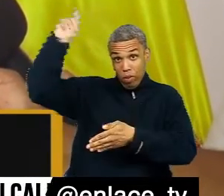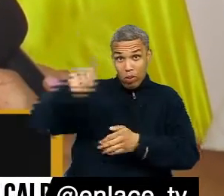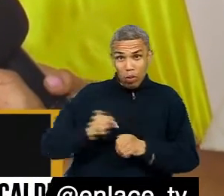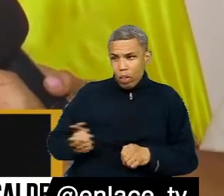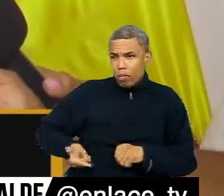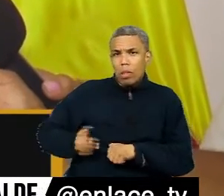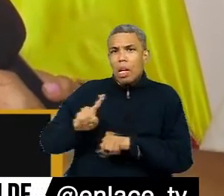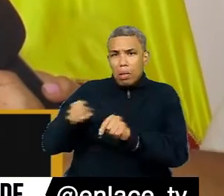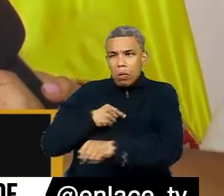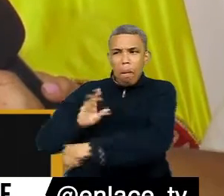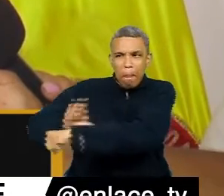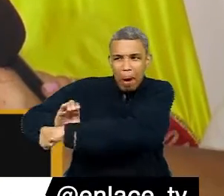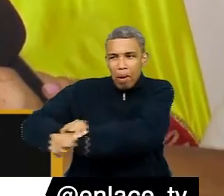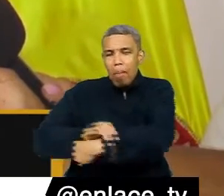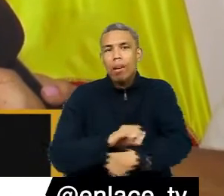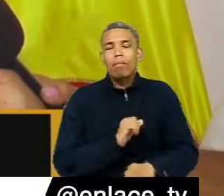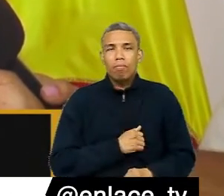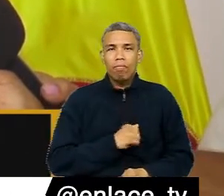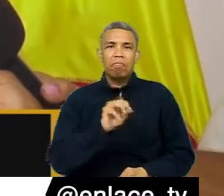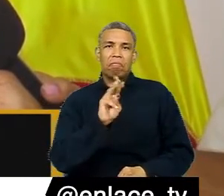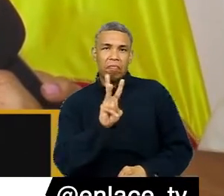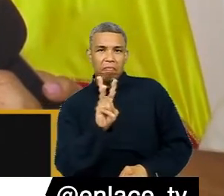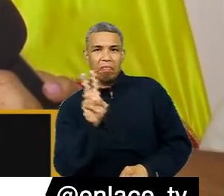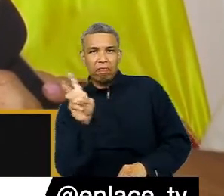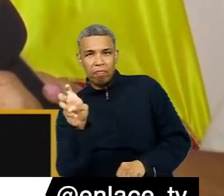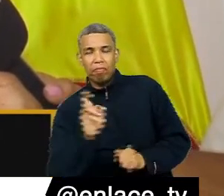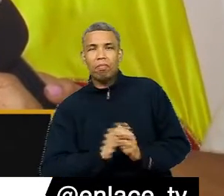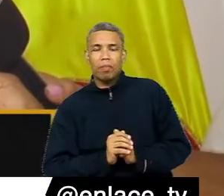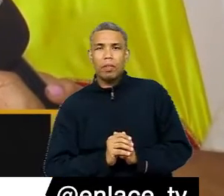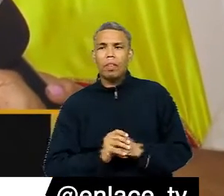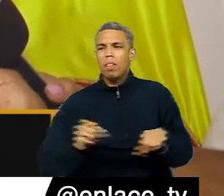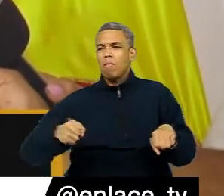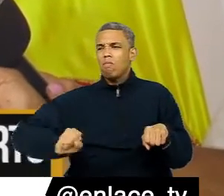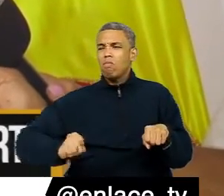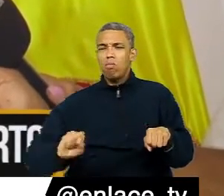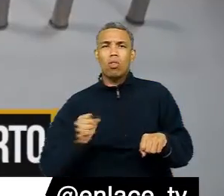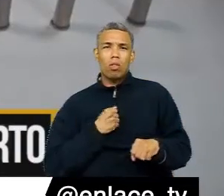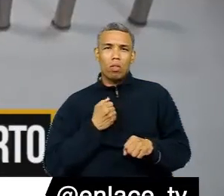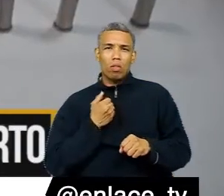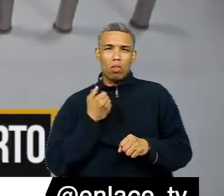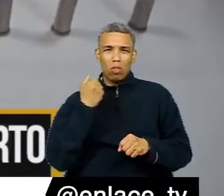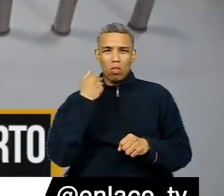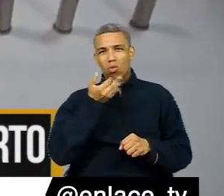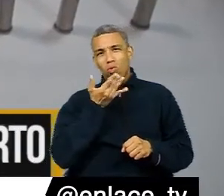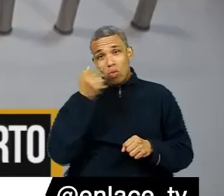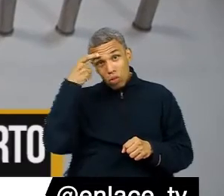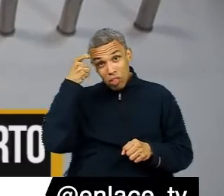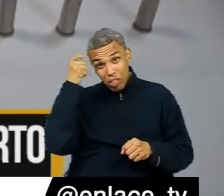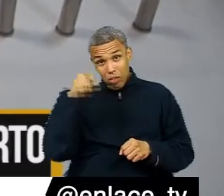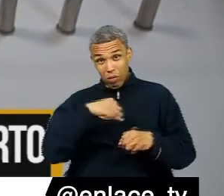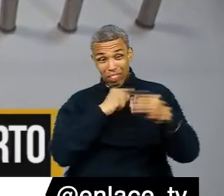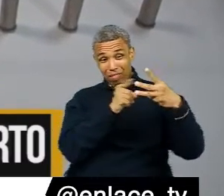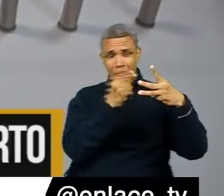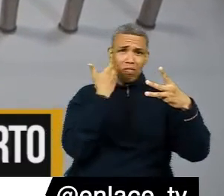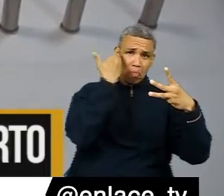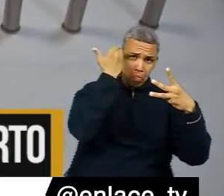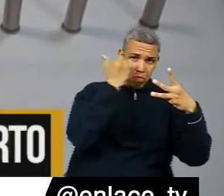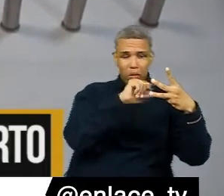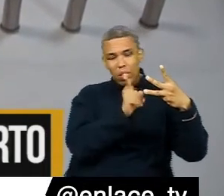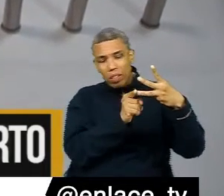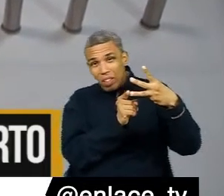una motocicleta marca Boxer color negro y la aprehensión de un adolescente, el cual pues estaba siendo